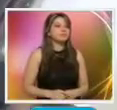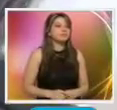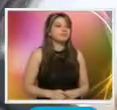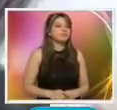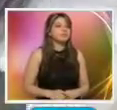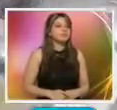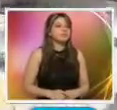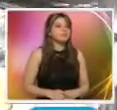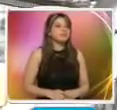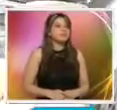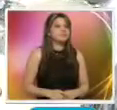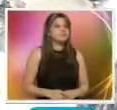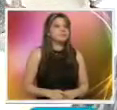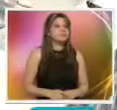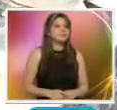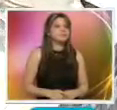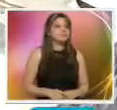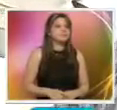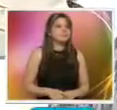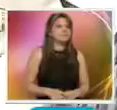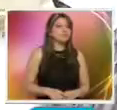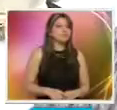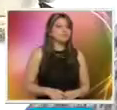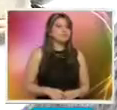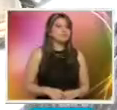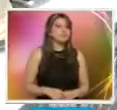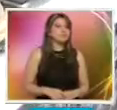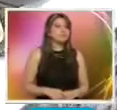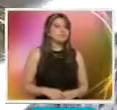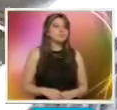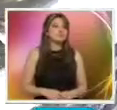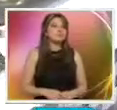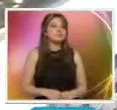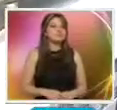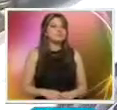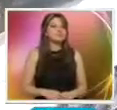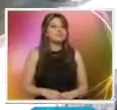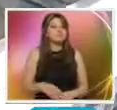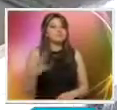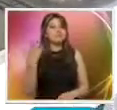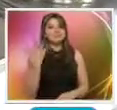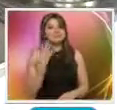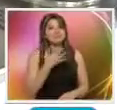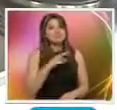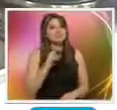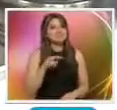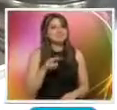más? Vamos a mover poquito y vamos a cocinar. Uy, qué rico se ve esto.